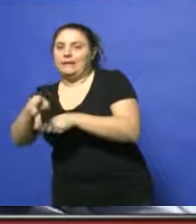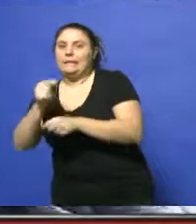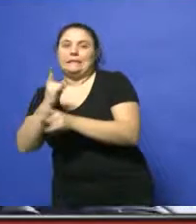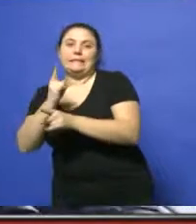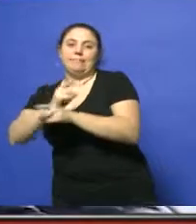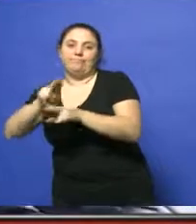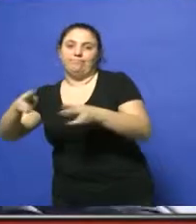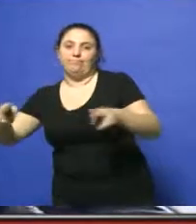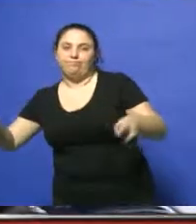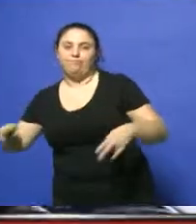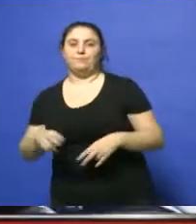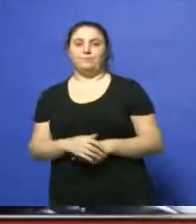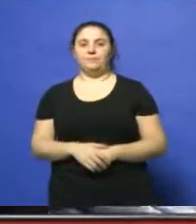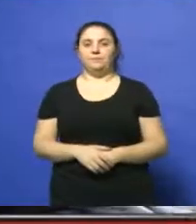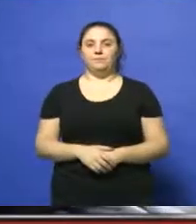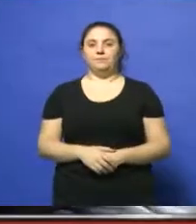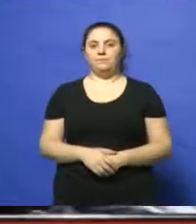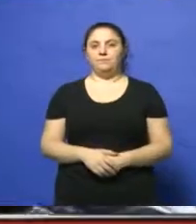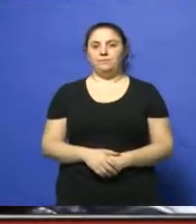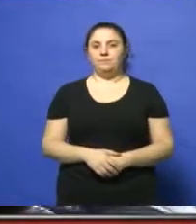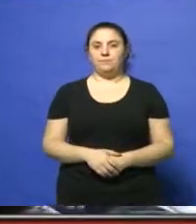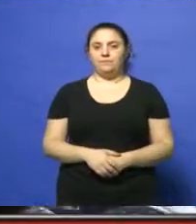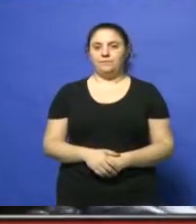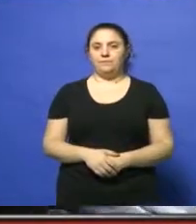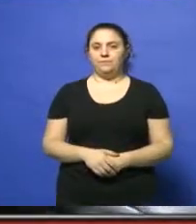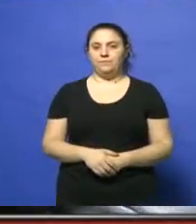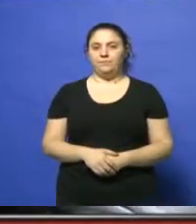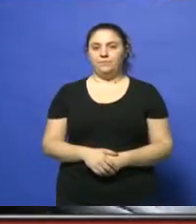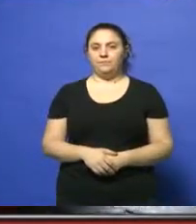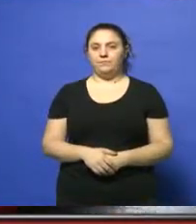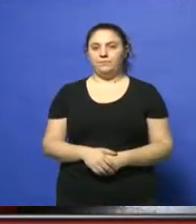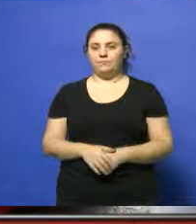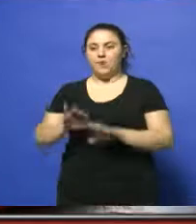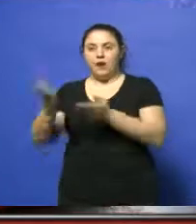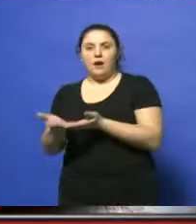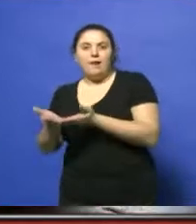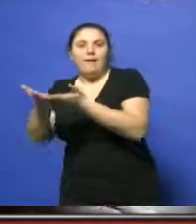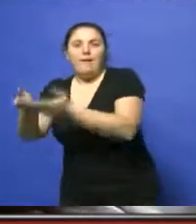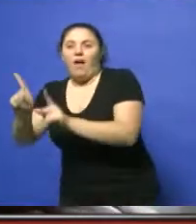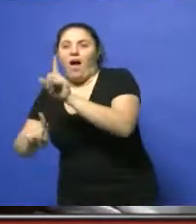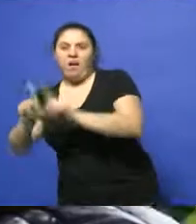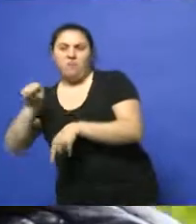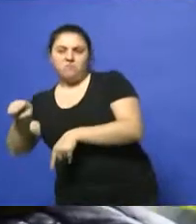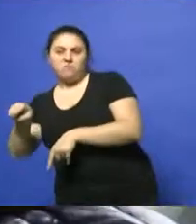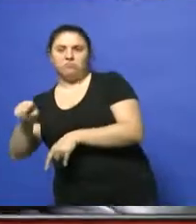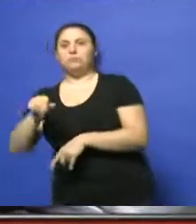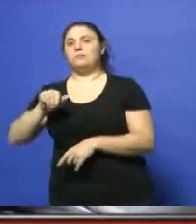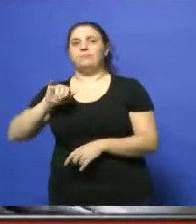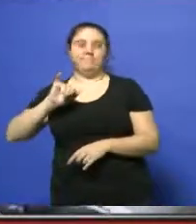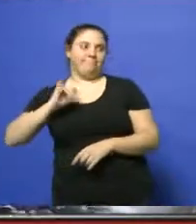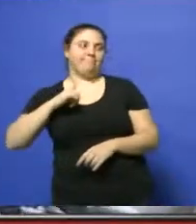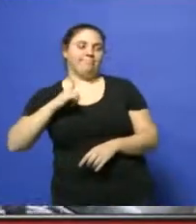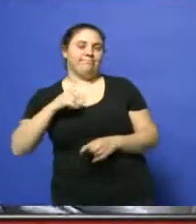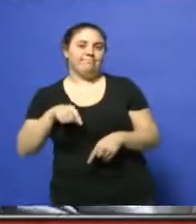Así que eso es. Eso, así lo viven. Sí. Y hablando de los regalos, digo, ¿tenés que hacer algún regalito? Sí, tengo que hacer unos cuantos